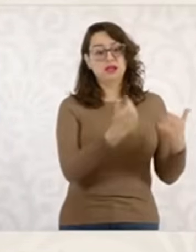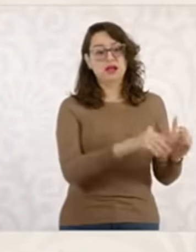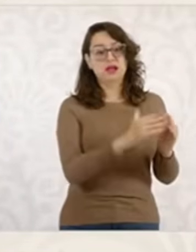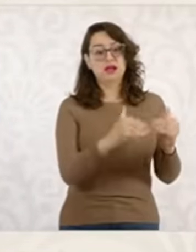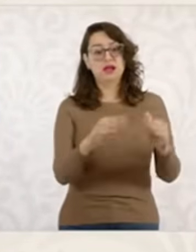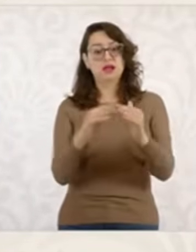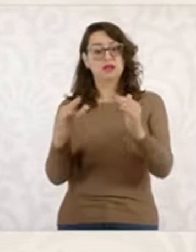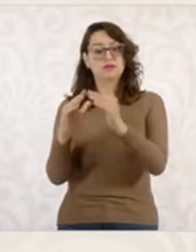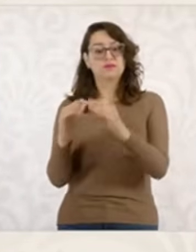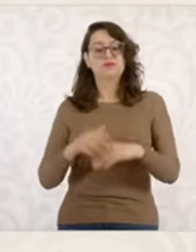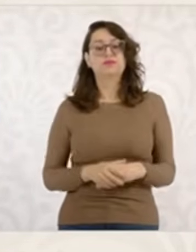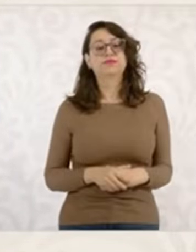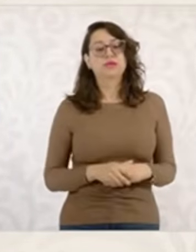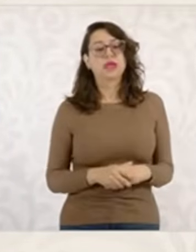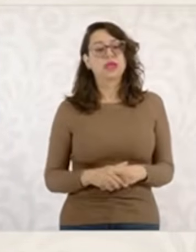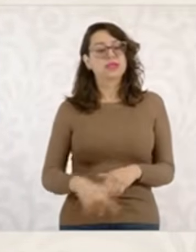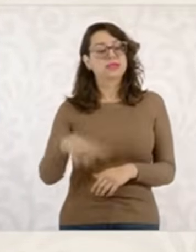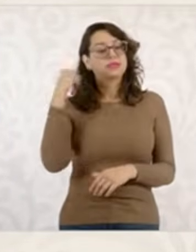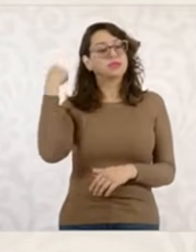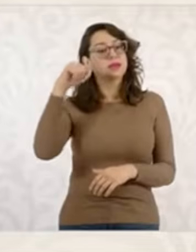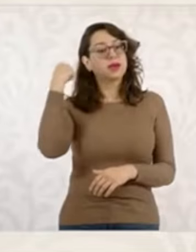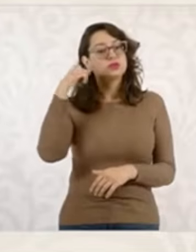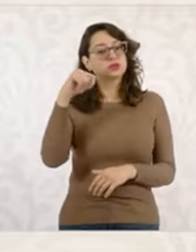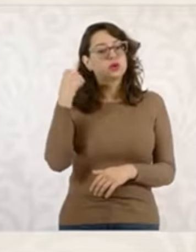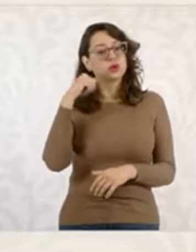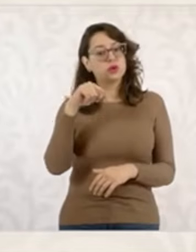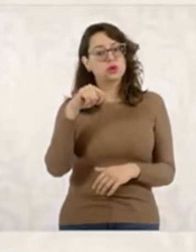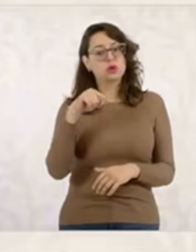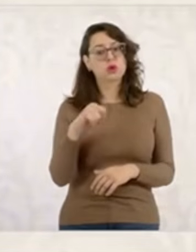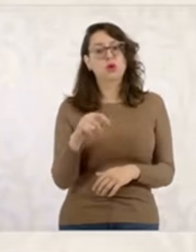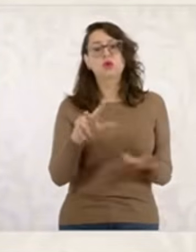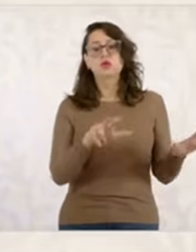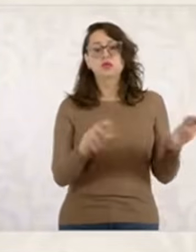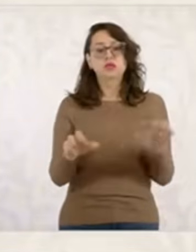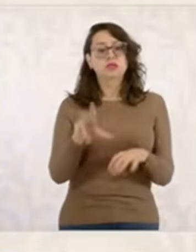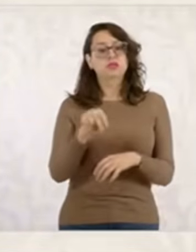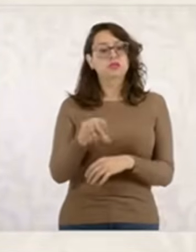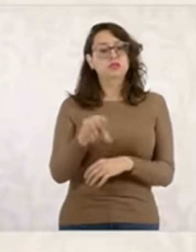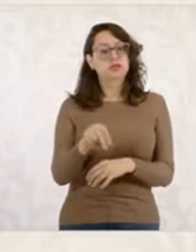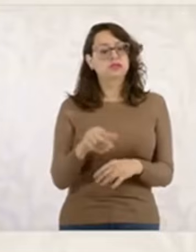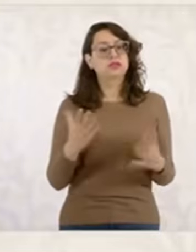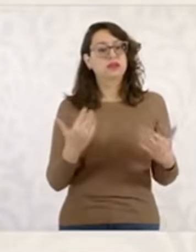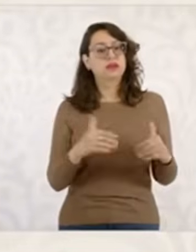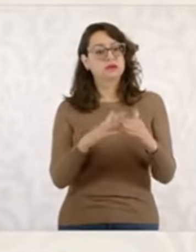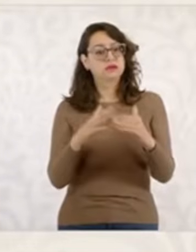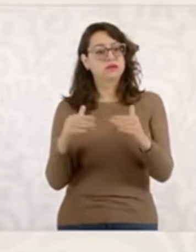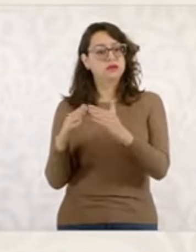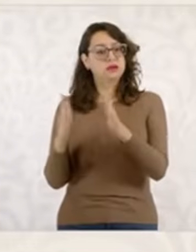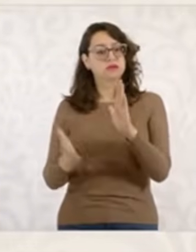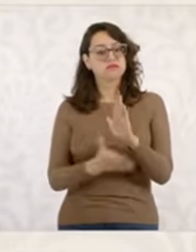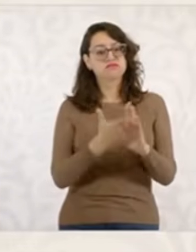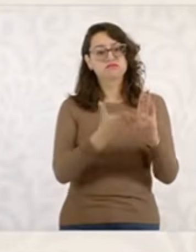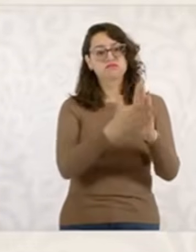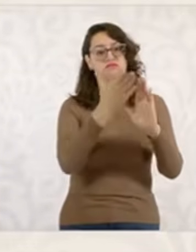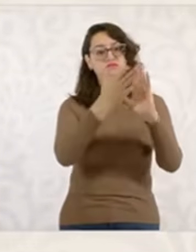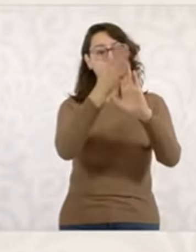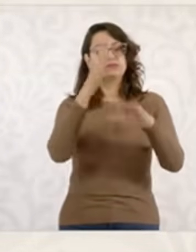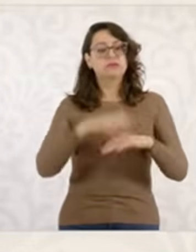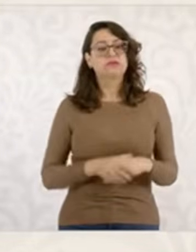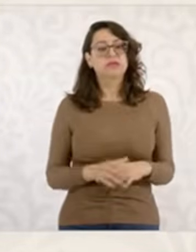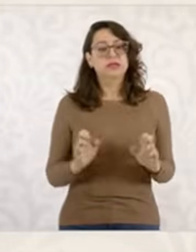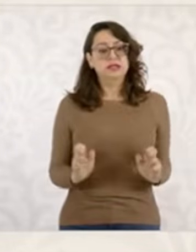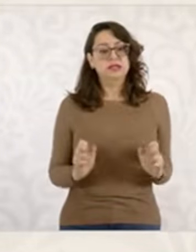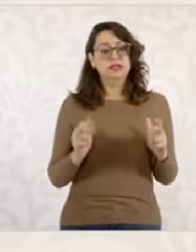En Huimanguillo, Tabasco, 880 viviendas. La que sigue, por favor. En